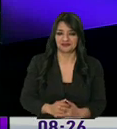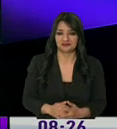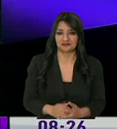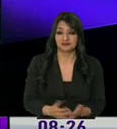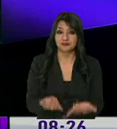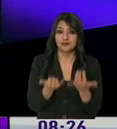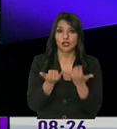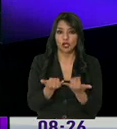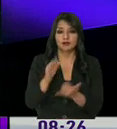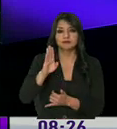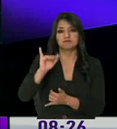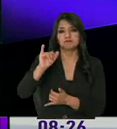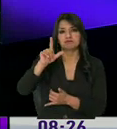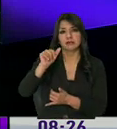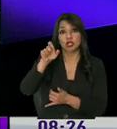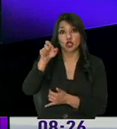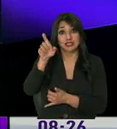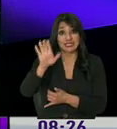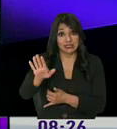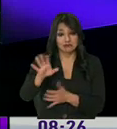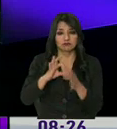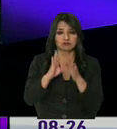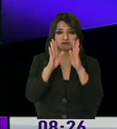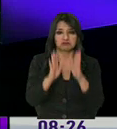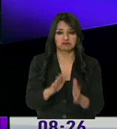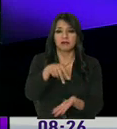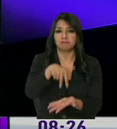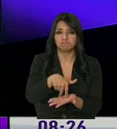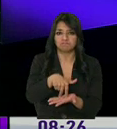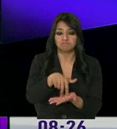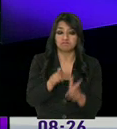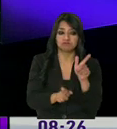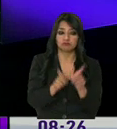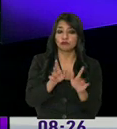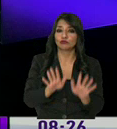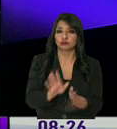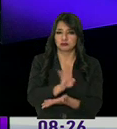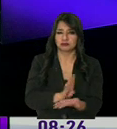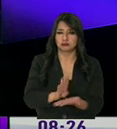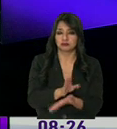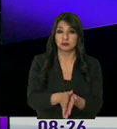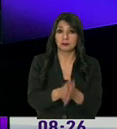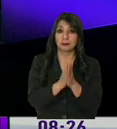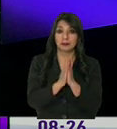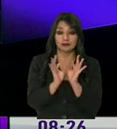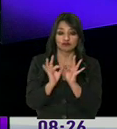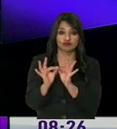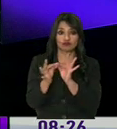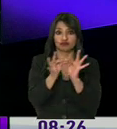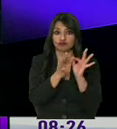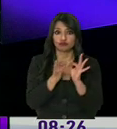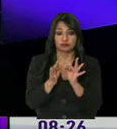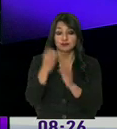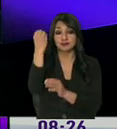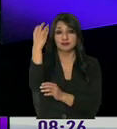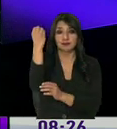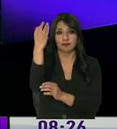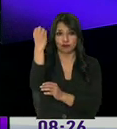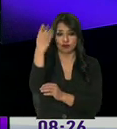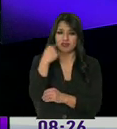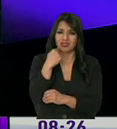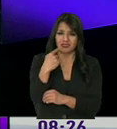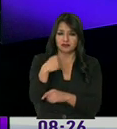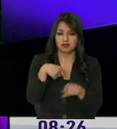Vamos a la Biloxi, ahí está Andrea Orbe. Pues los moradores solicitan arreglo de uno de los semáforos. Ellos aseguran que es